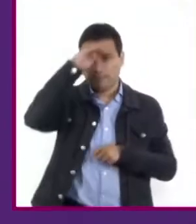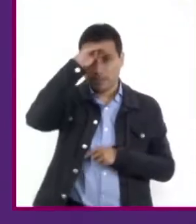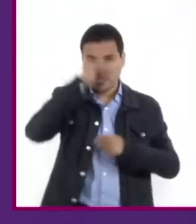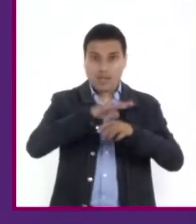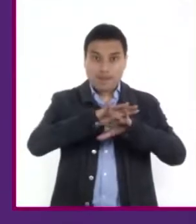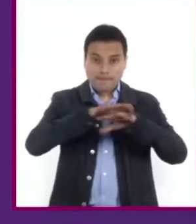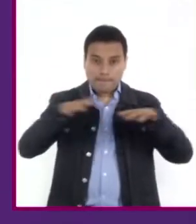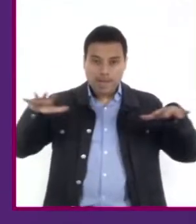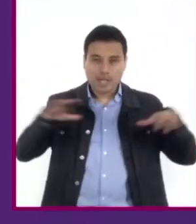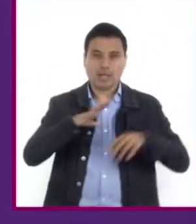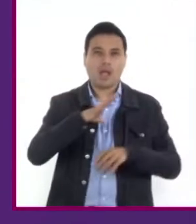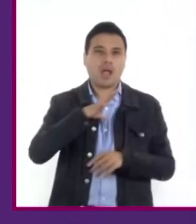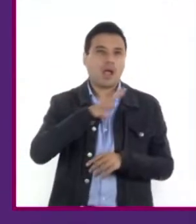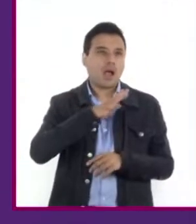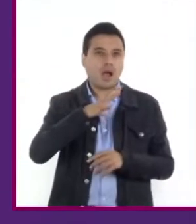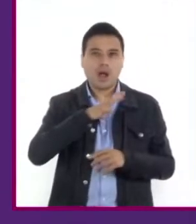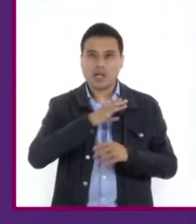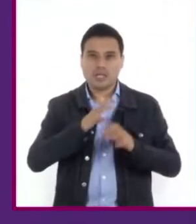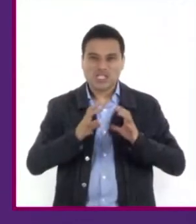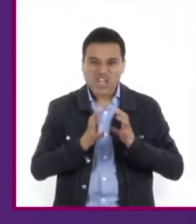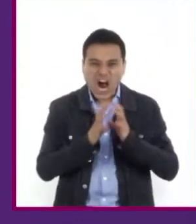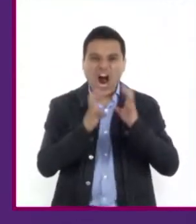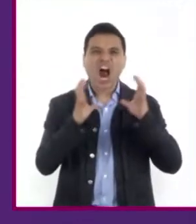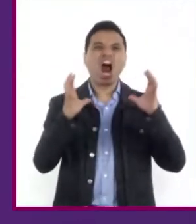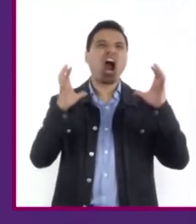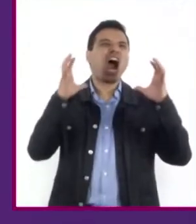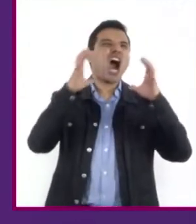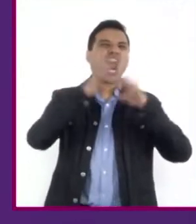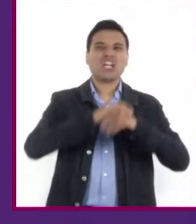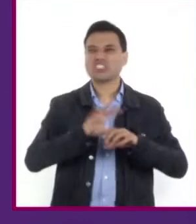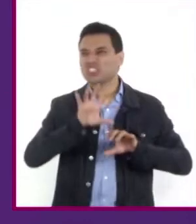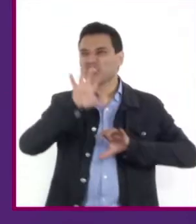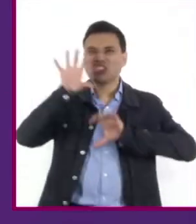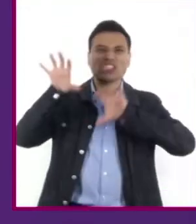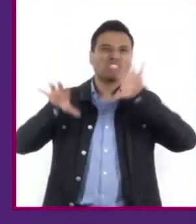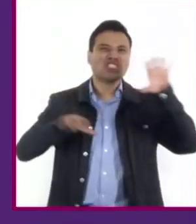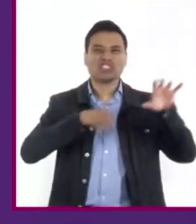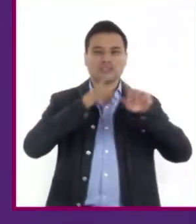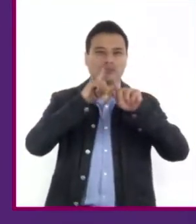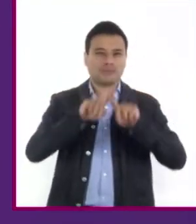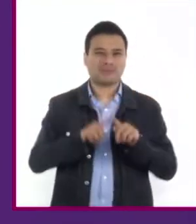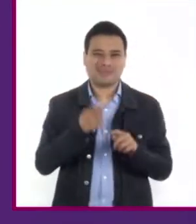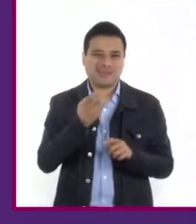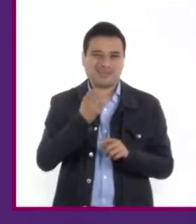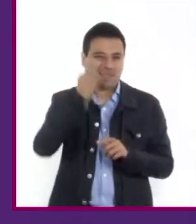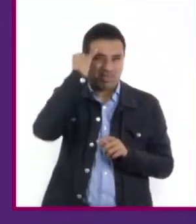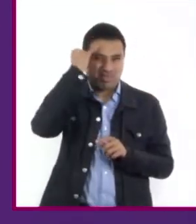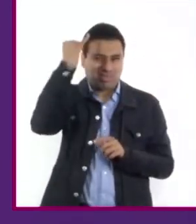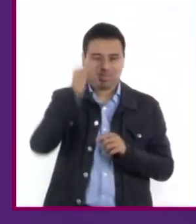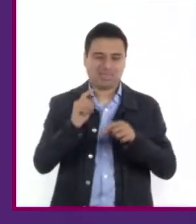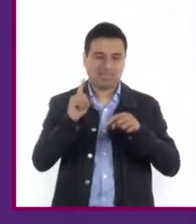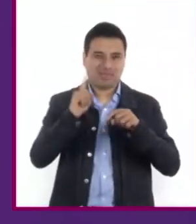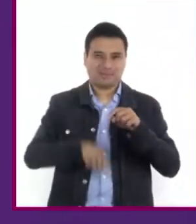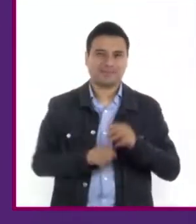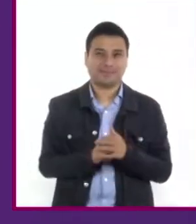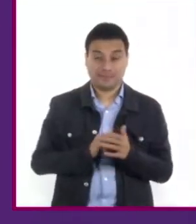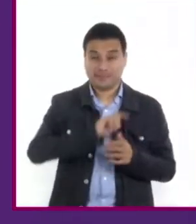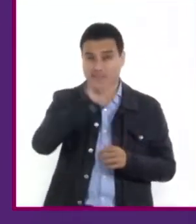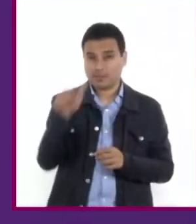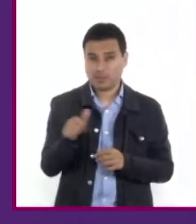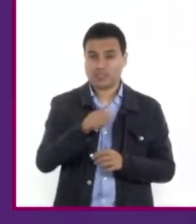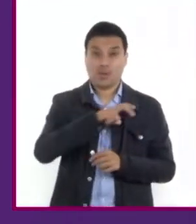seres míticos y arenas movedizas que impedían la navegación hacia el sur. Fue así como navegantes